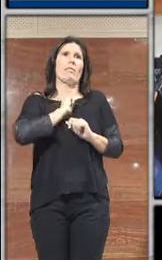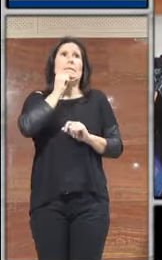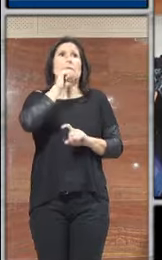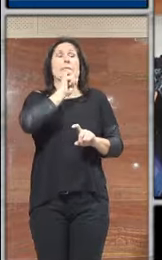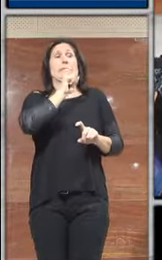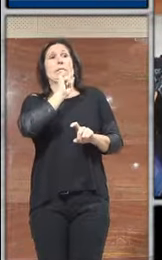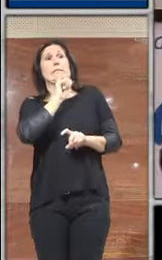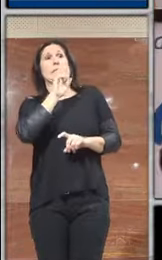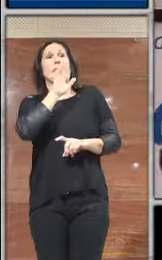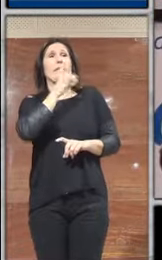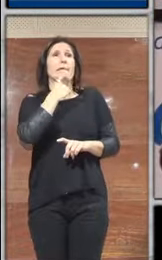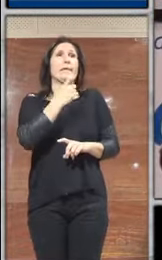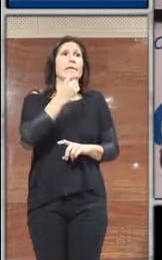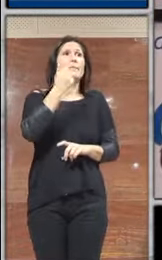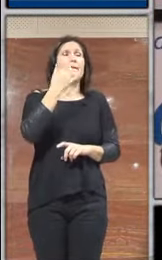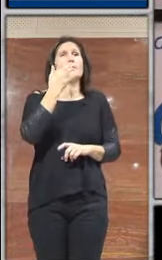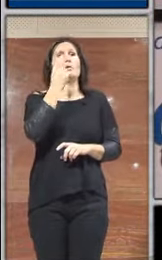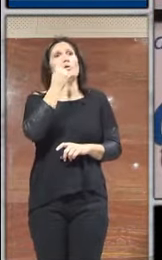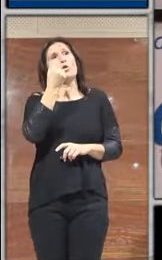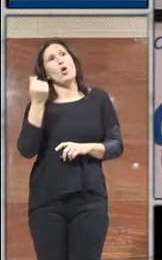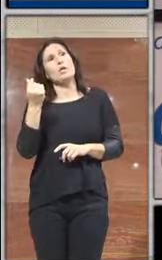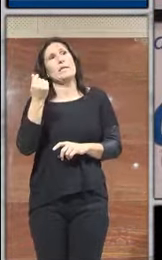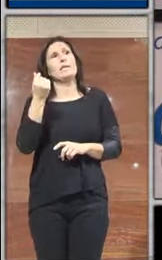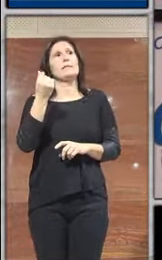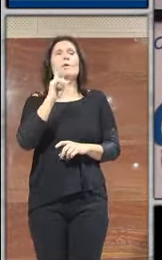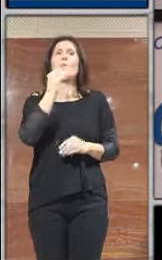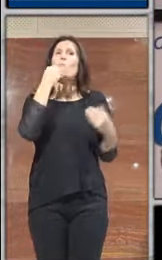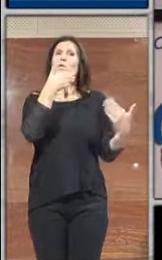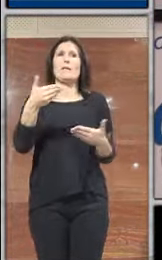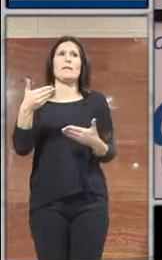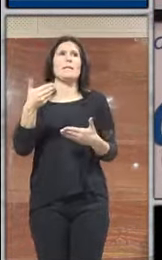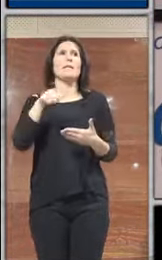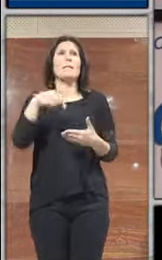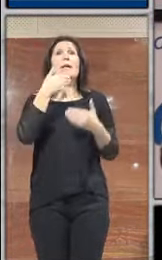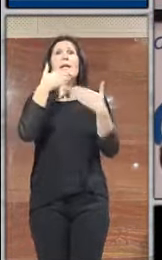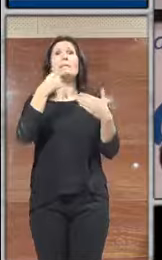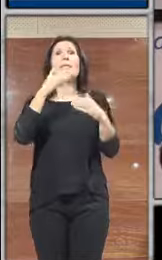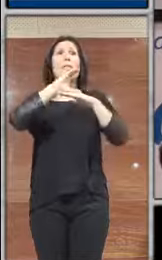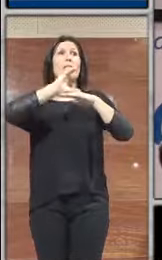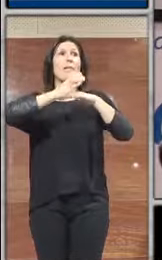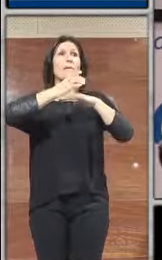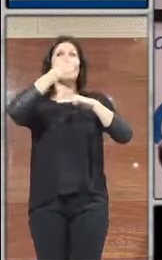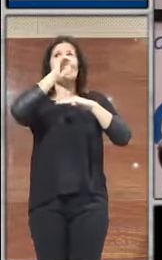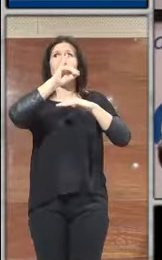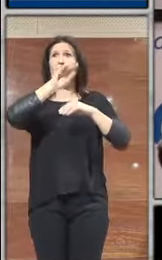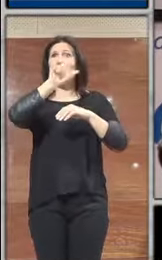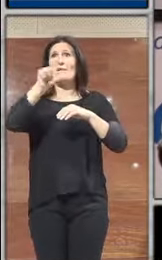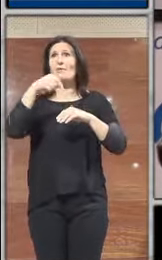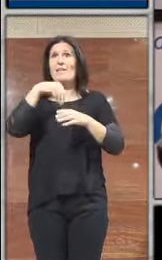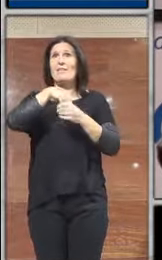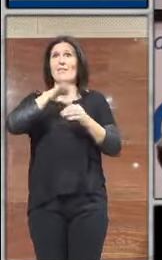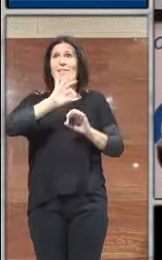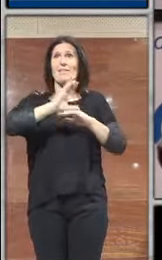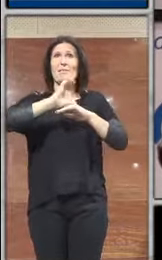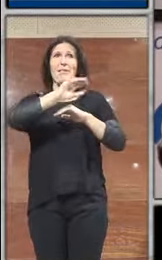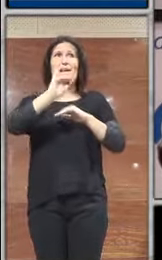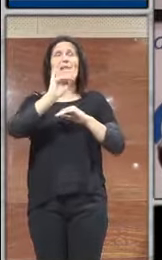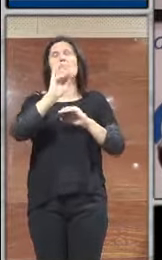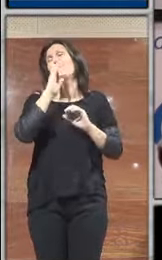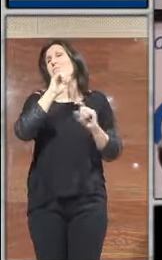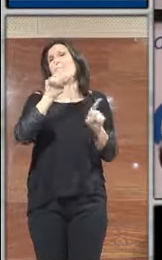costes o sea que muchísimas gracias gracias también al CEAPAN no sé si queda nadie por aquí del CEAPAN todavía pero bueno